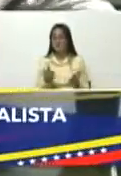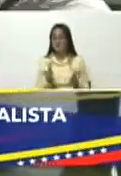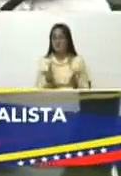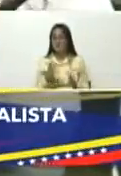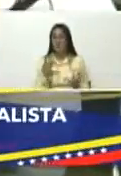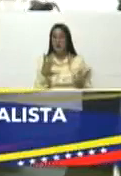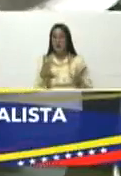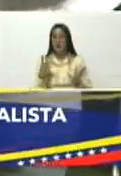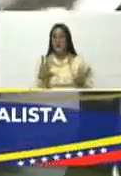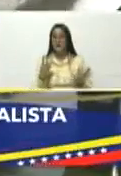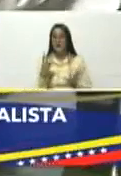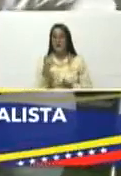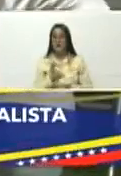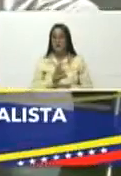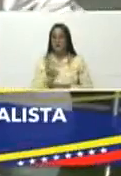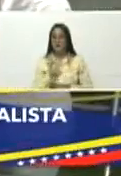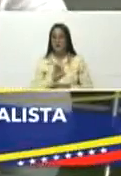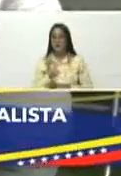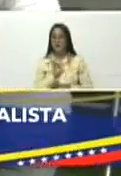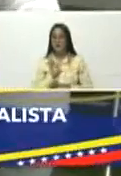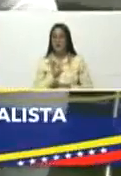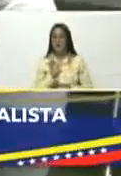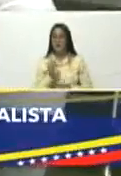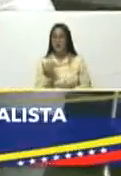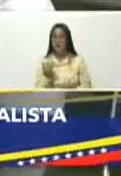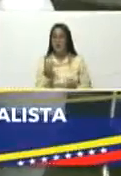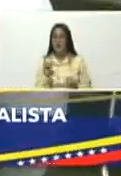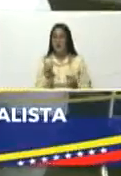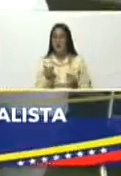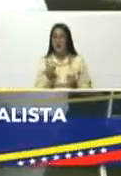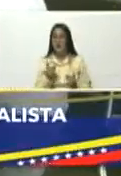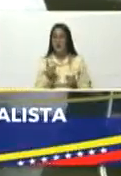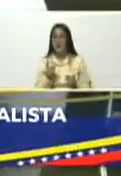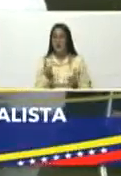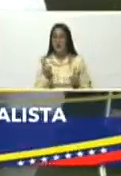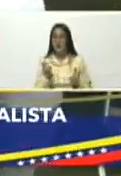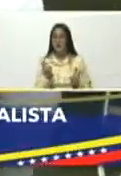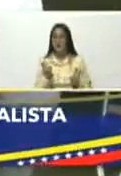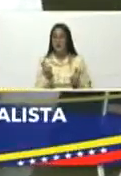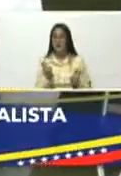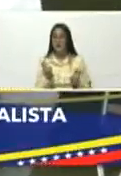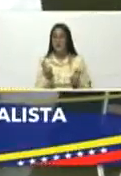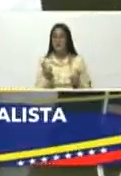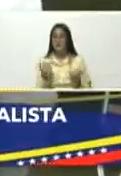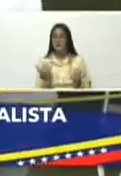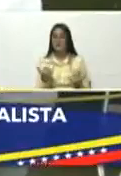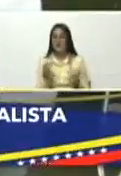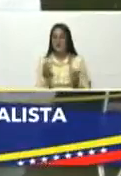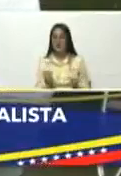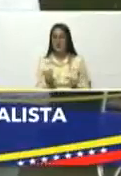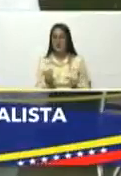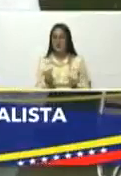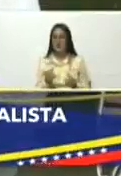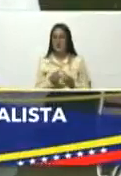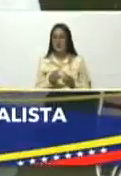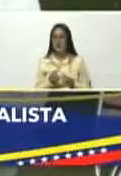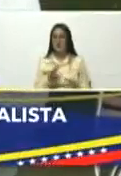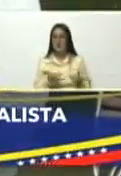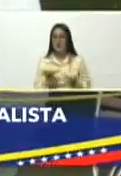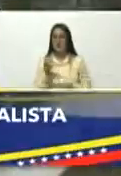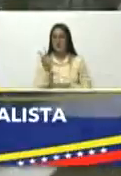un 98%. Nos quedan algunos casos por ahí, pero que estamos seguros de que con los brigadistas Somos de